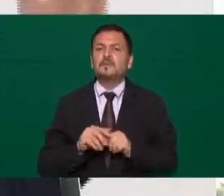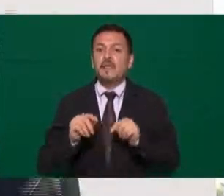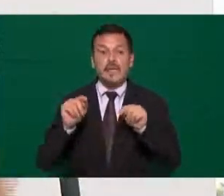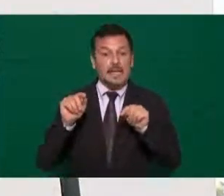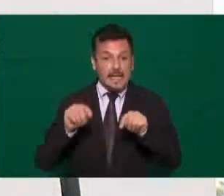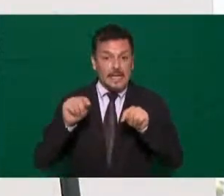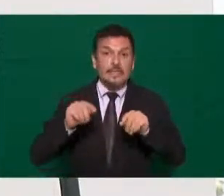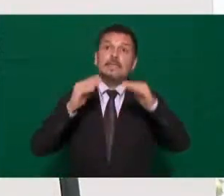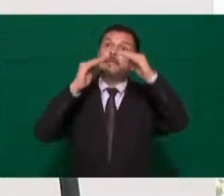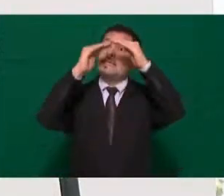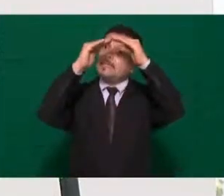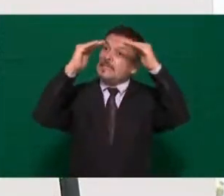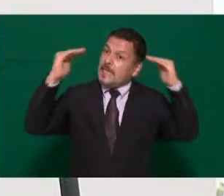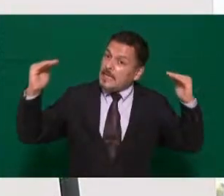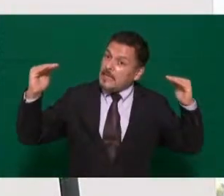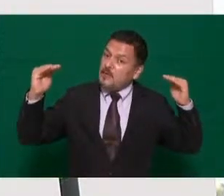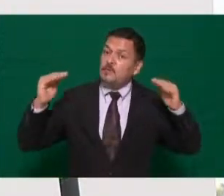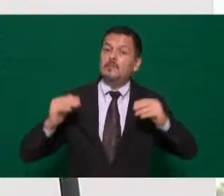este techo,